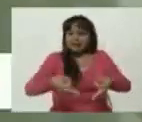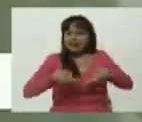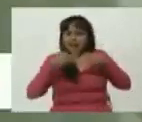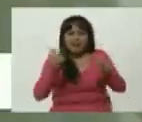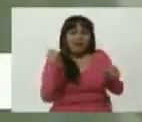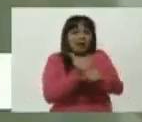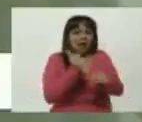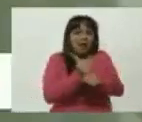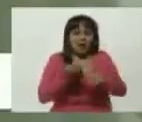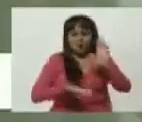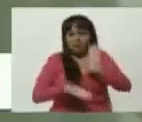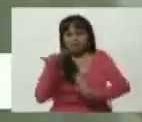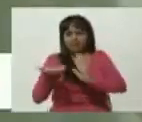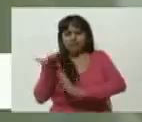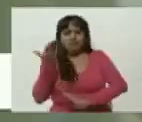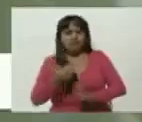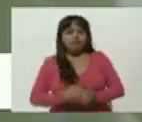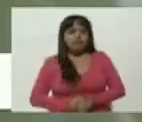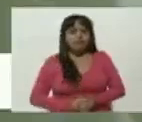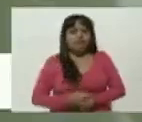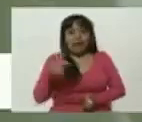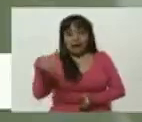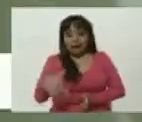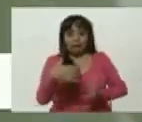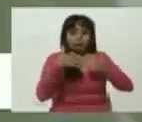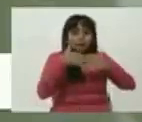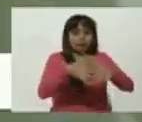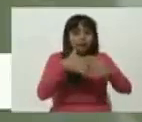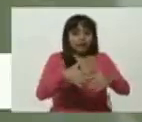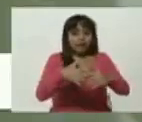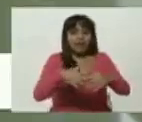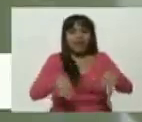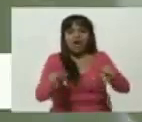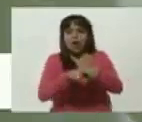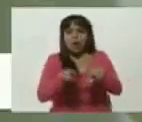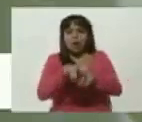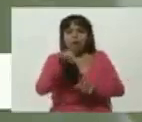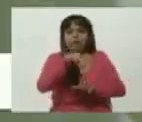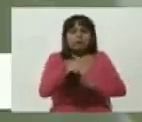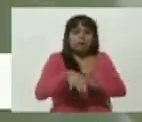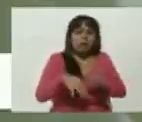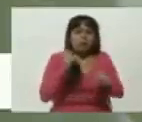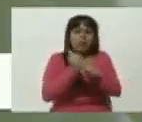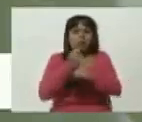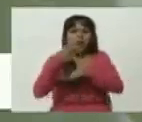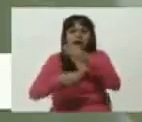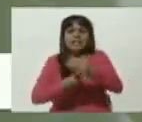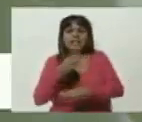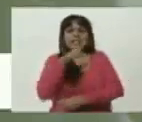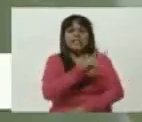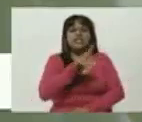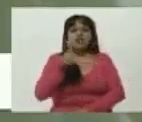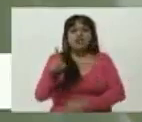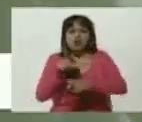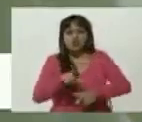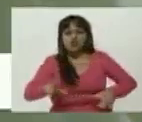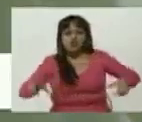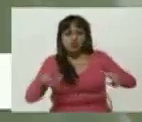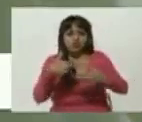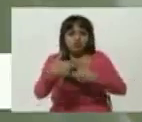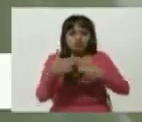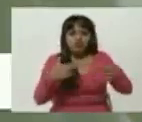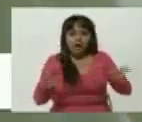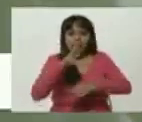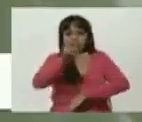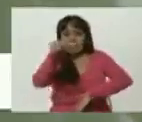jefe, creciendo. Agrofan es una empresa productiva que tiene 31 unidades de producción agropecuaria a nivel